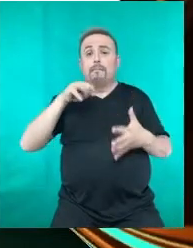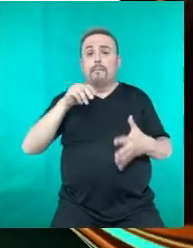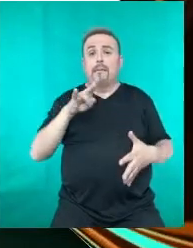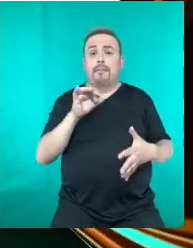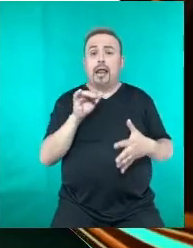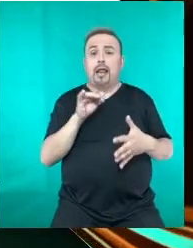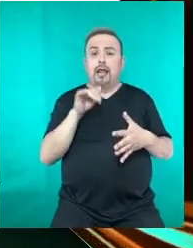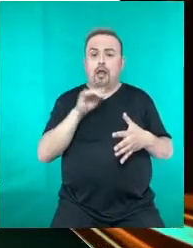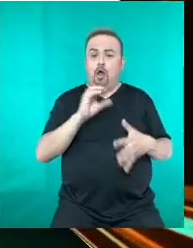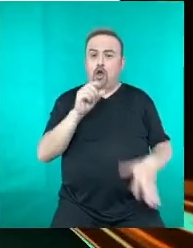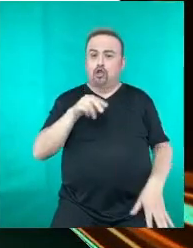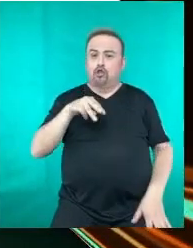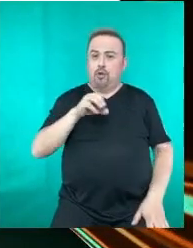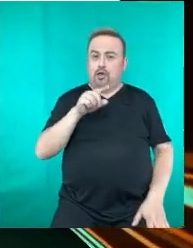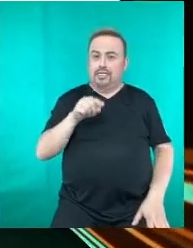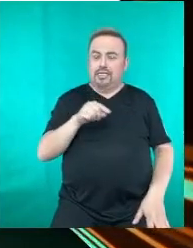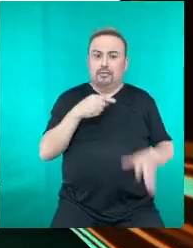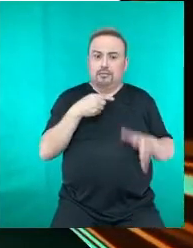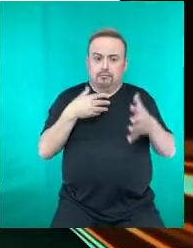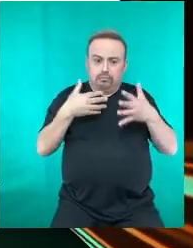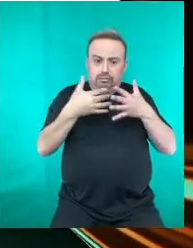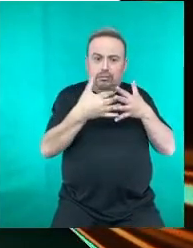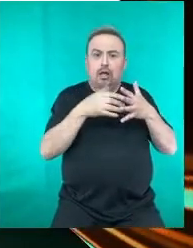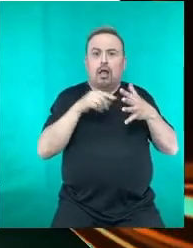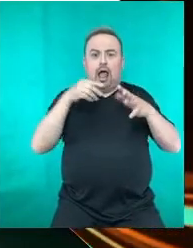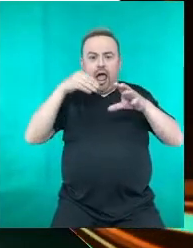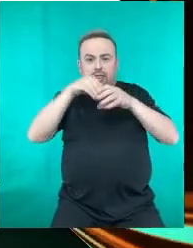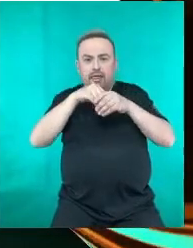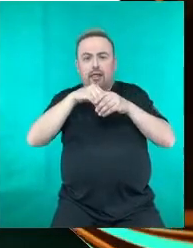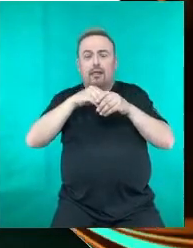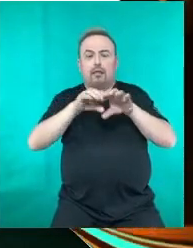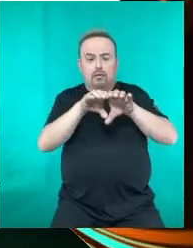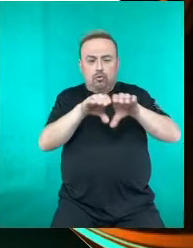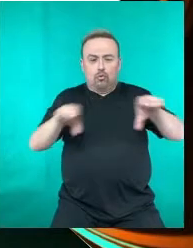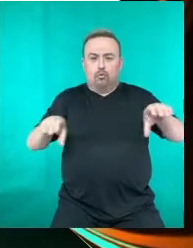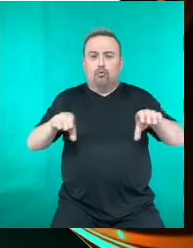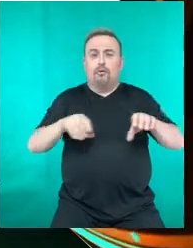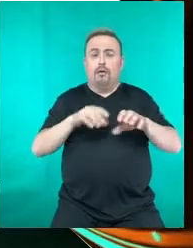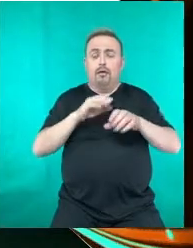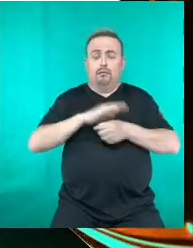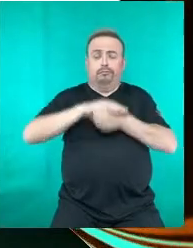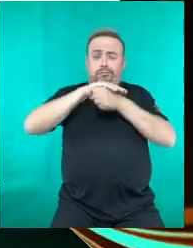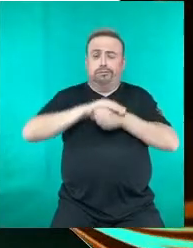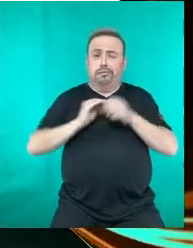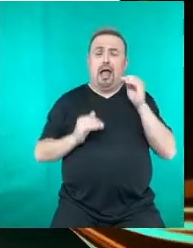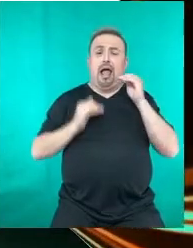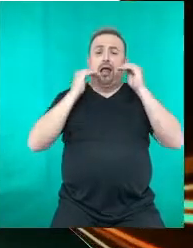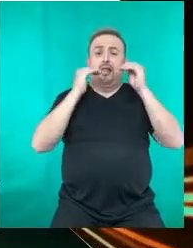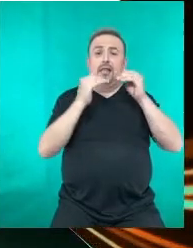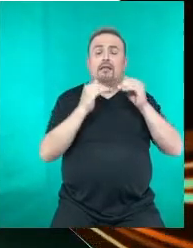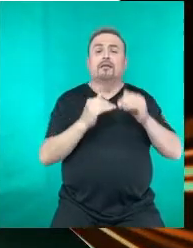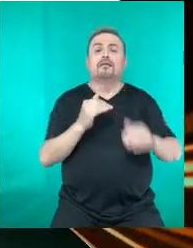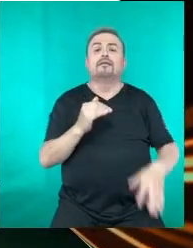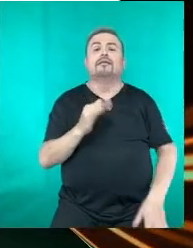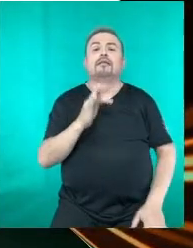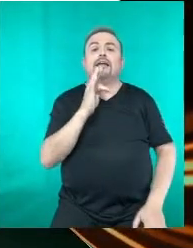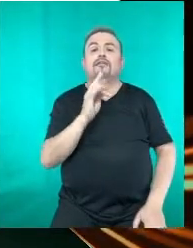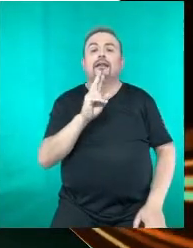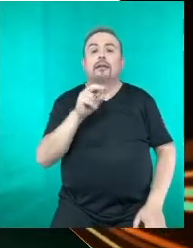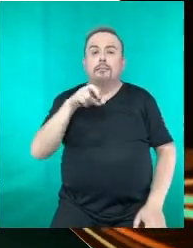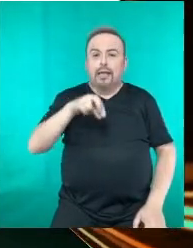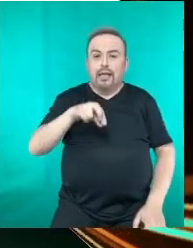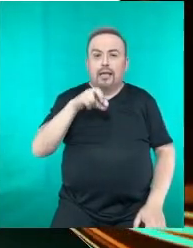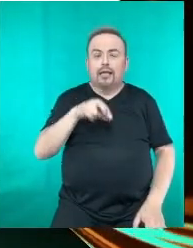inversa, todas dentro de un tubo de FRP de alta presión, dispuestos en un gran rack. Estamos